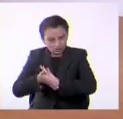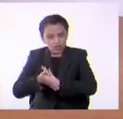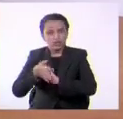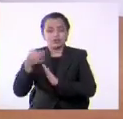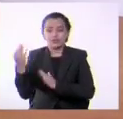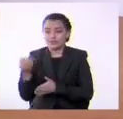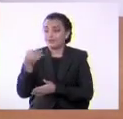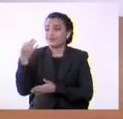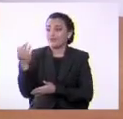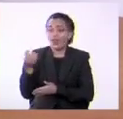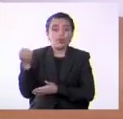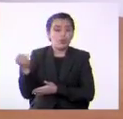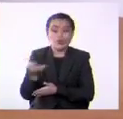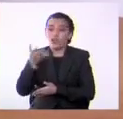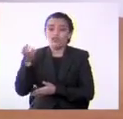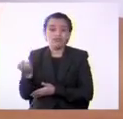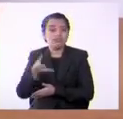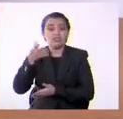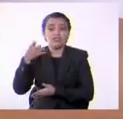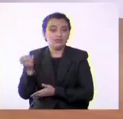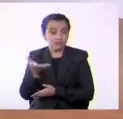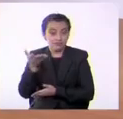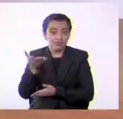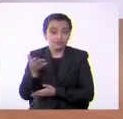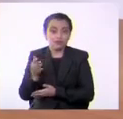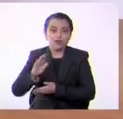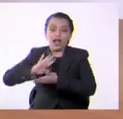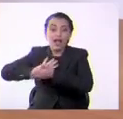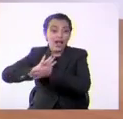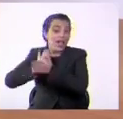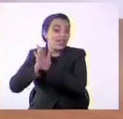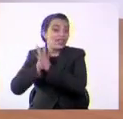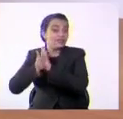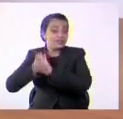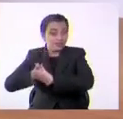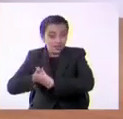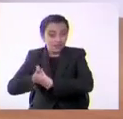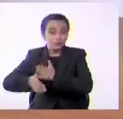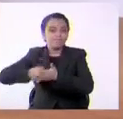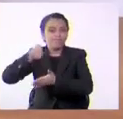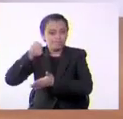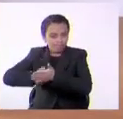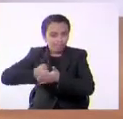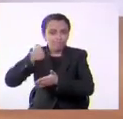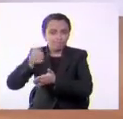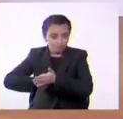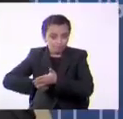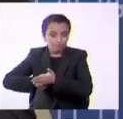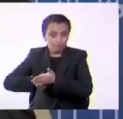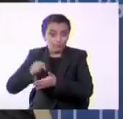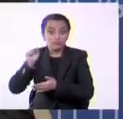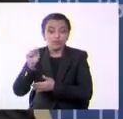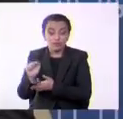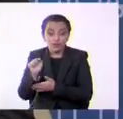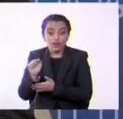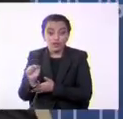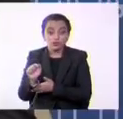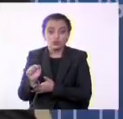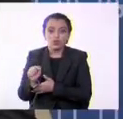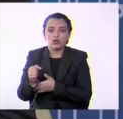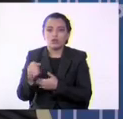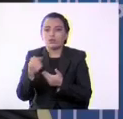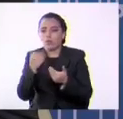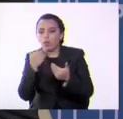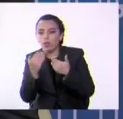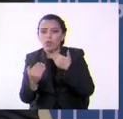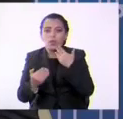van surgiendo. Adaptarnos y en algunos momentos resistir. Así es. Es parte de lo que hemos discutido y